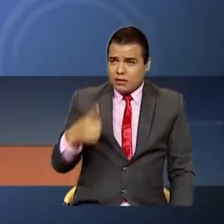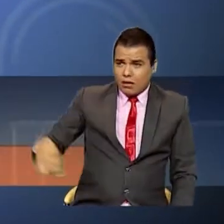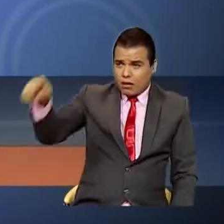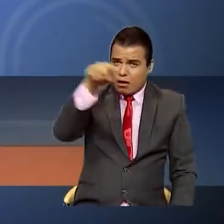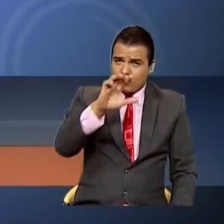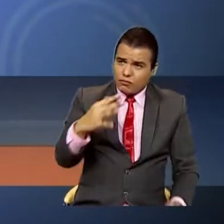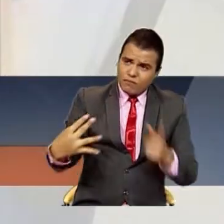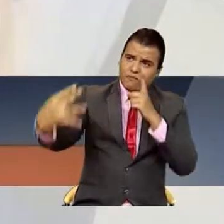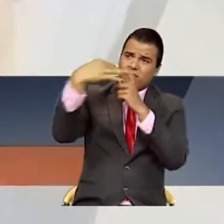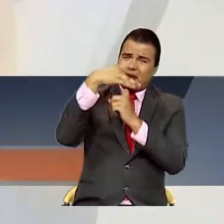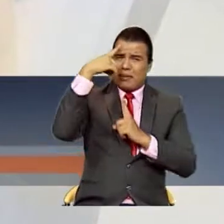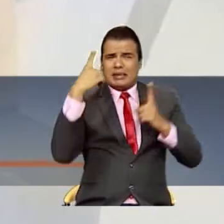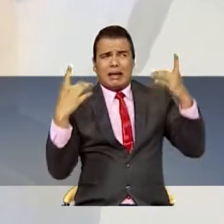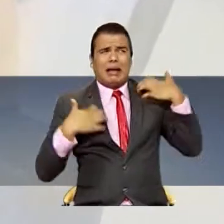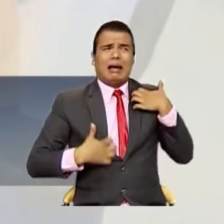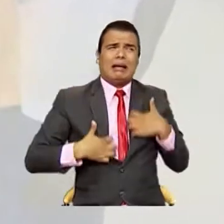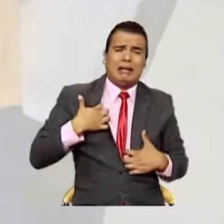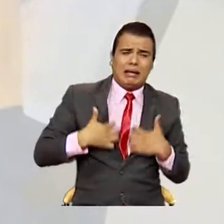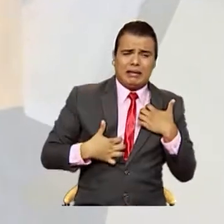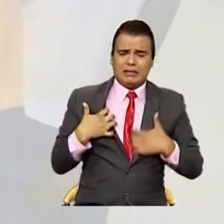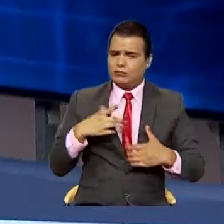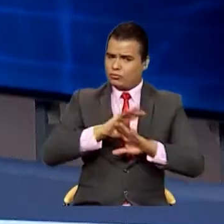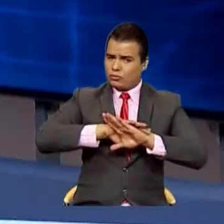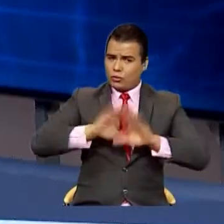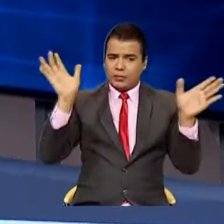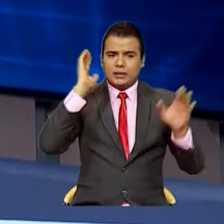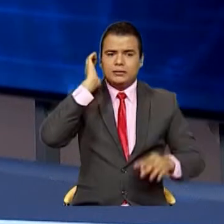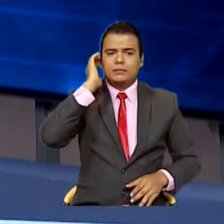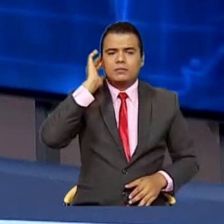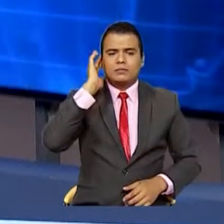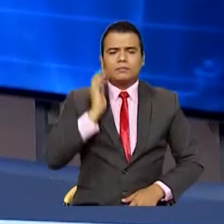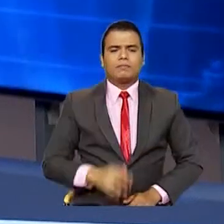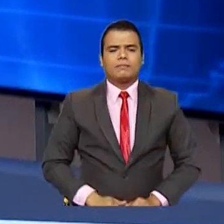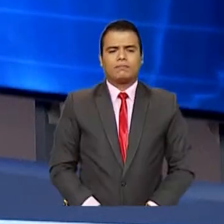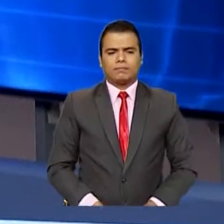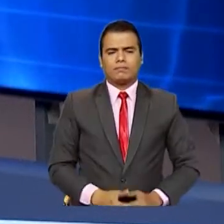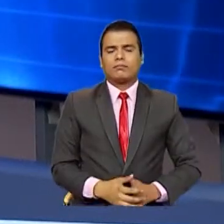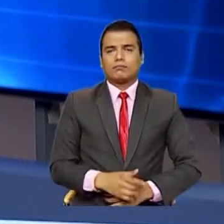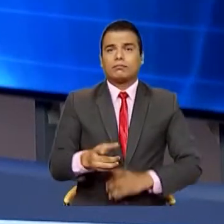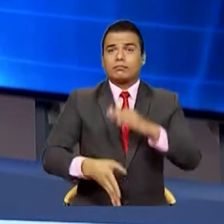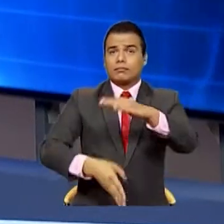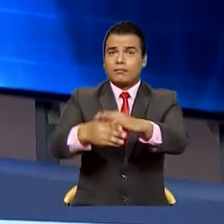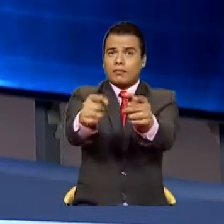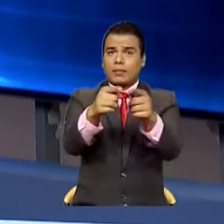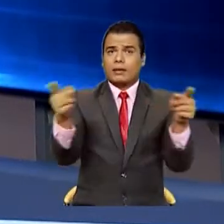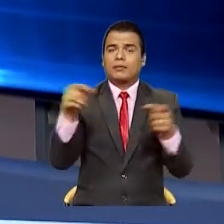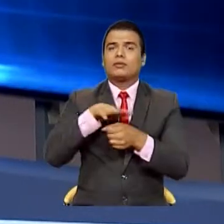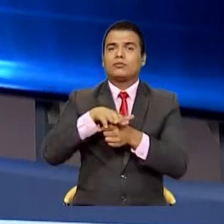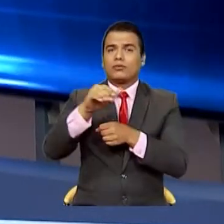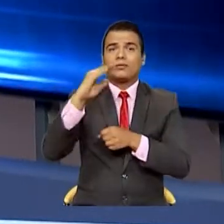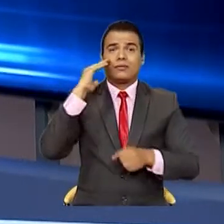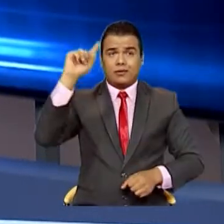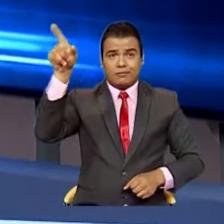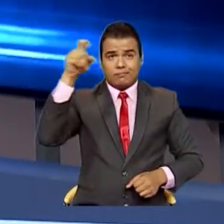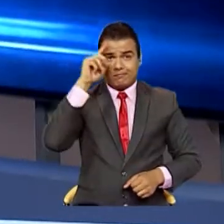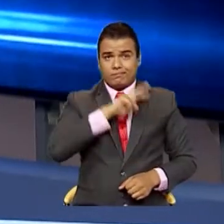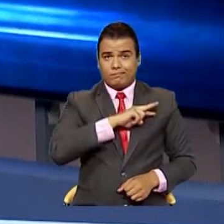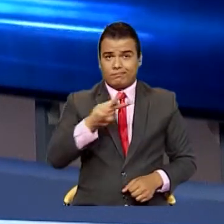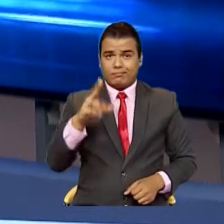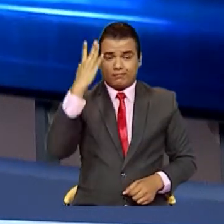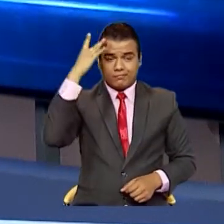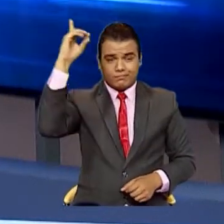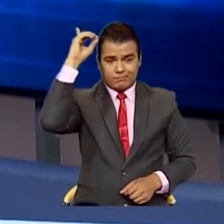que acaben con la tranquilidad que ha identificado esta comunidad. Seguimos a Buenaventura. En esta ciudad, la gobernadora del Valle,